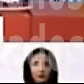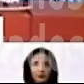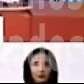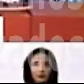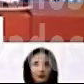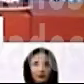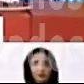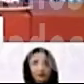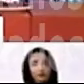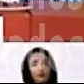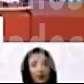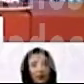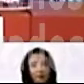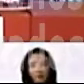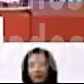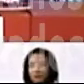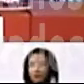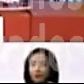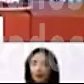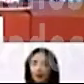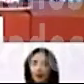Lo quemaron porque parecía chavista.